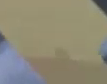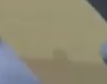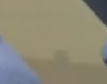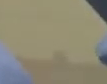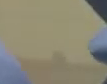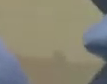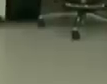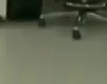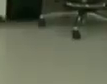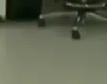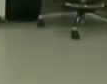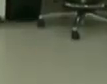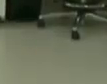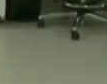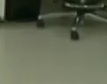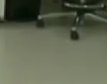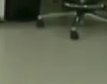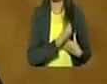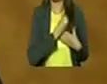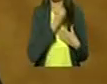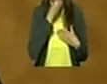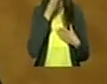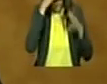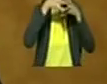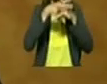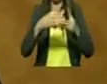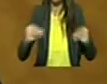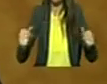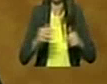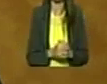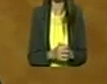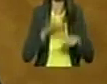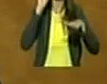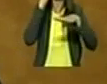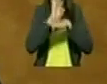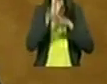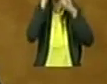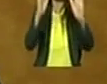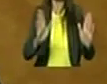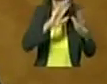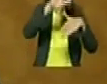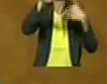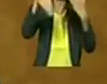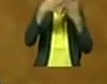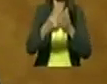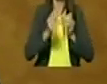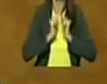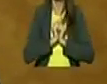con fondos específicamente destinados para estas contingencias. Informó Adriana Peralta.